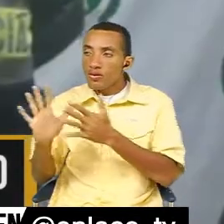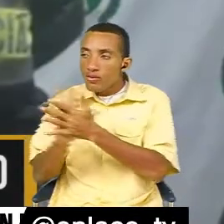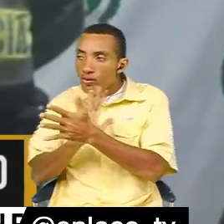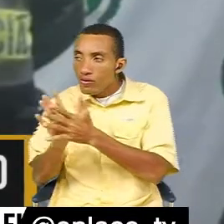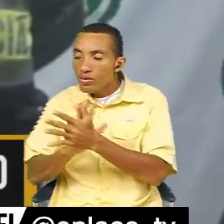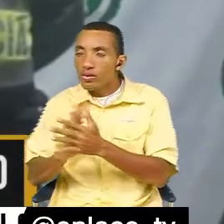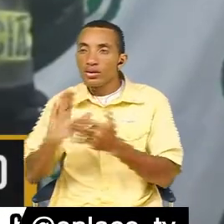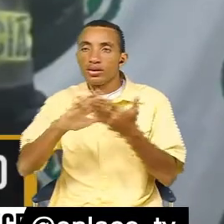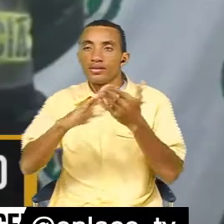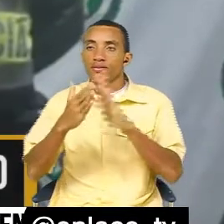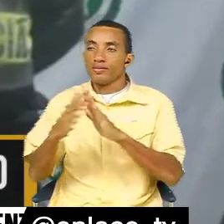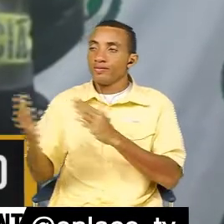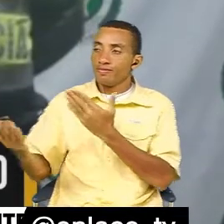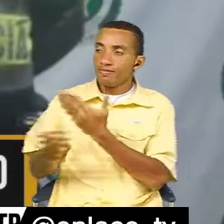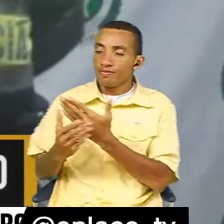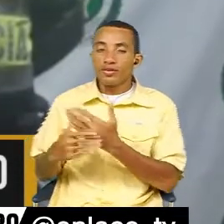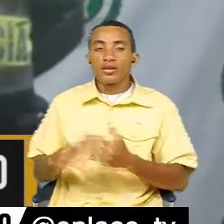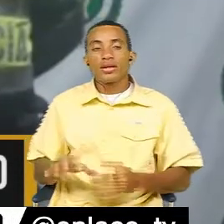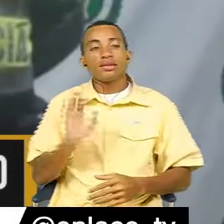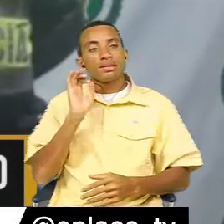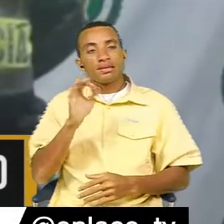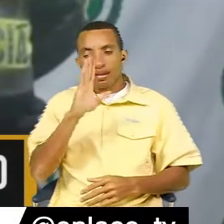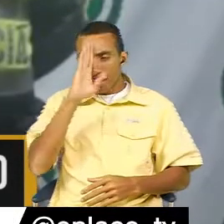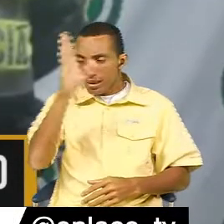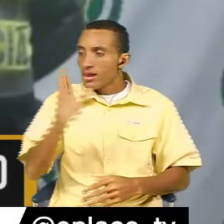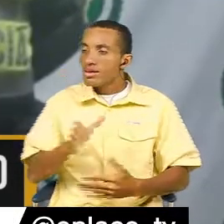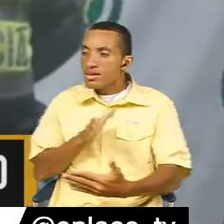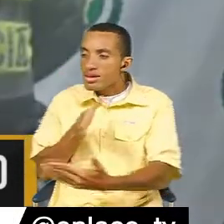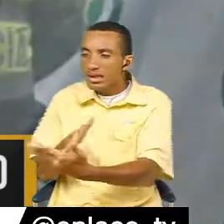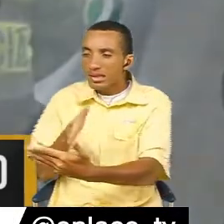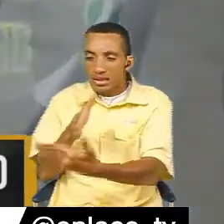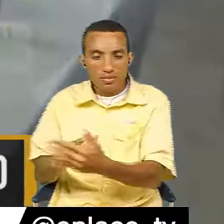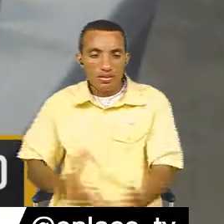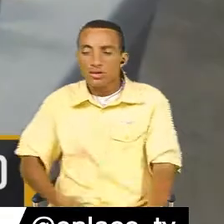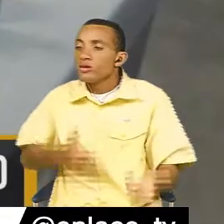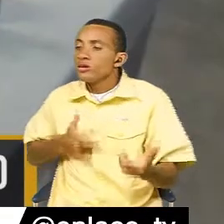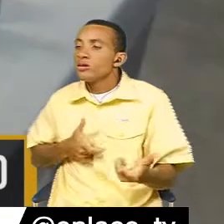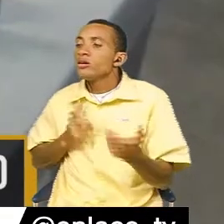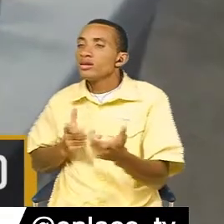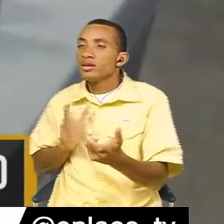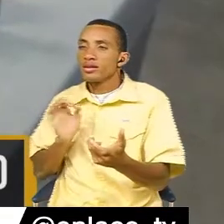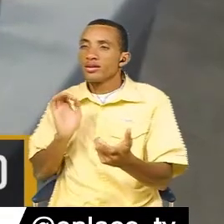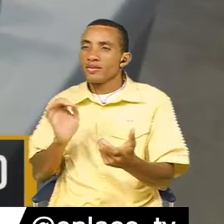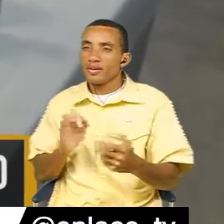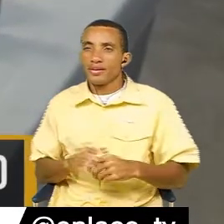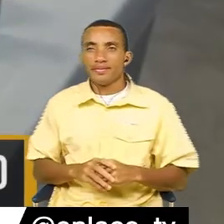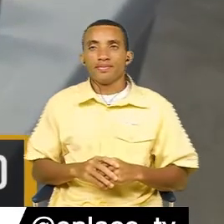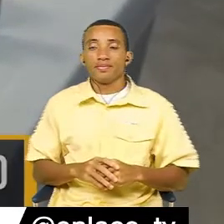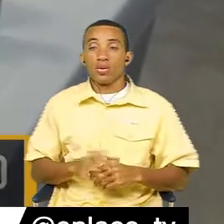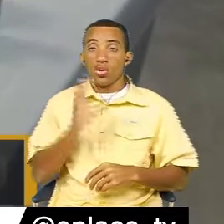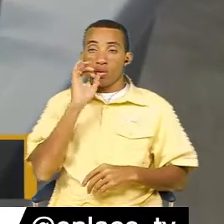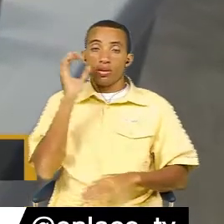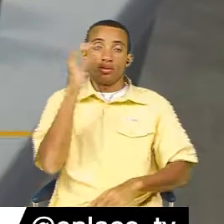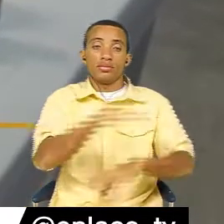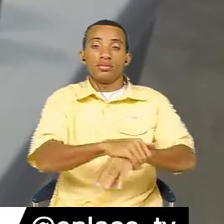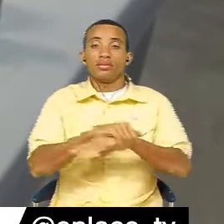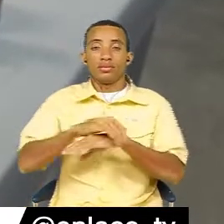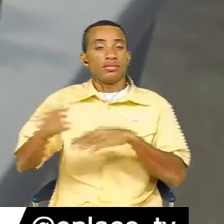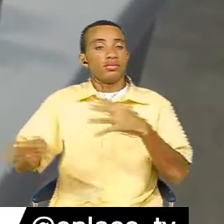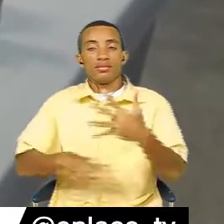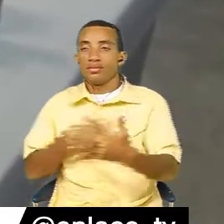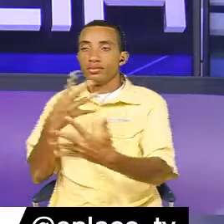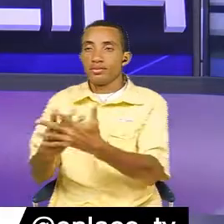comunidad que advertía del amedrentamiento que el sujeto adelantaba a la comunidad con esta arma de fuego. El capturado fue enviado a la